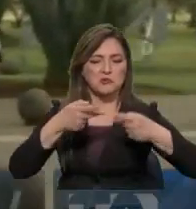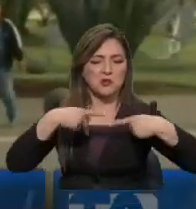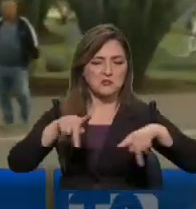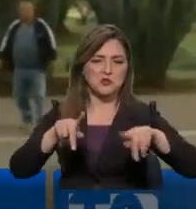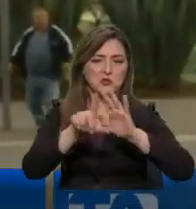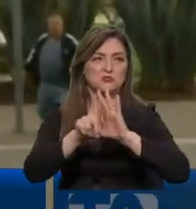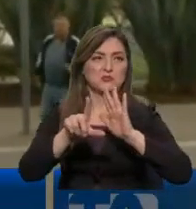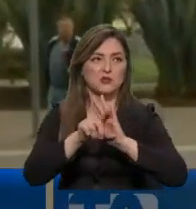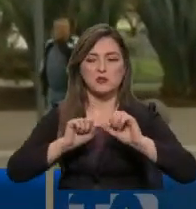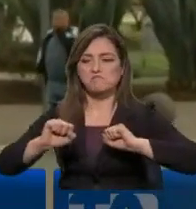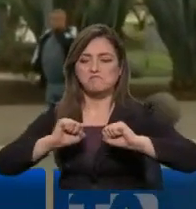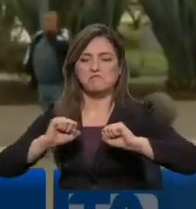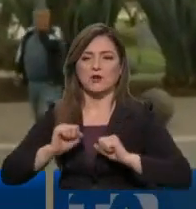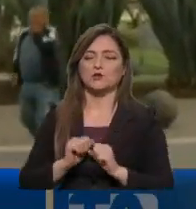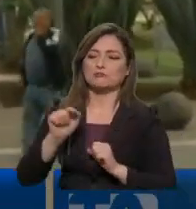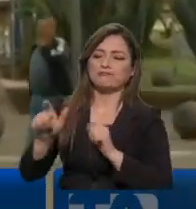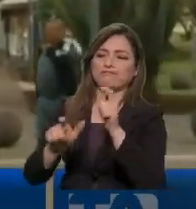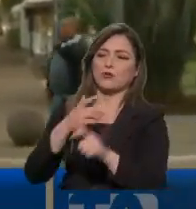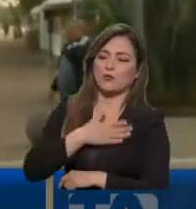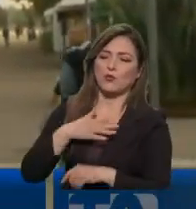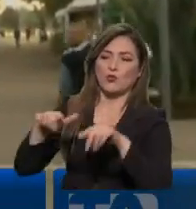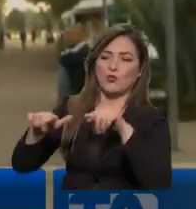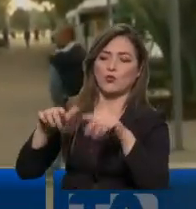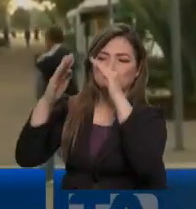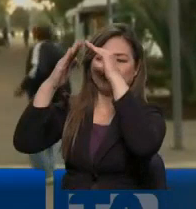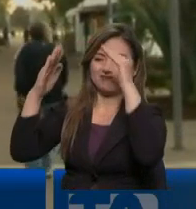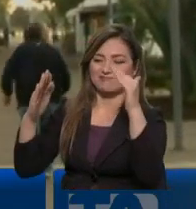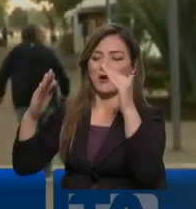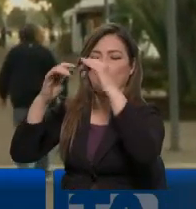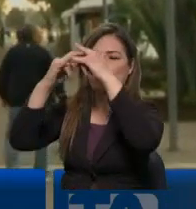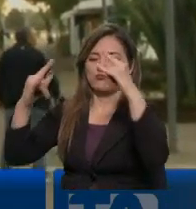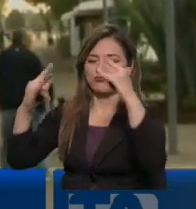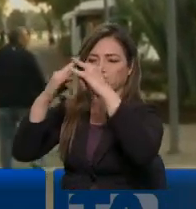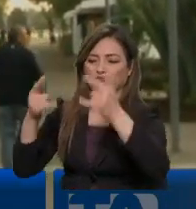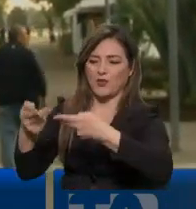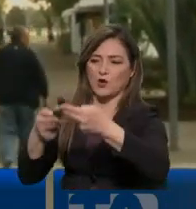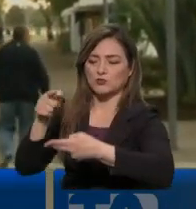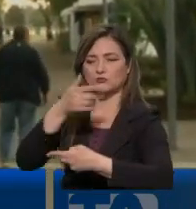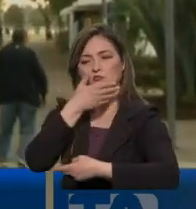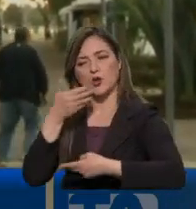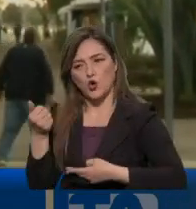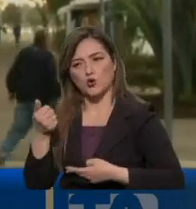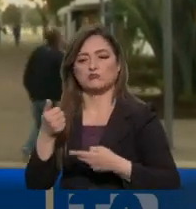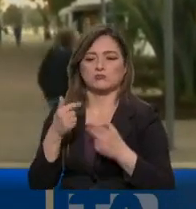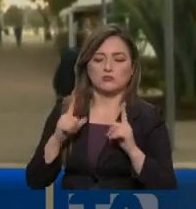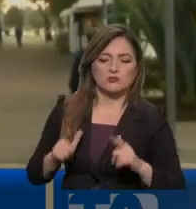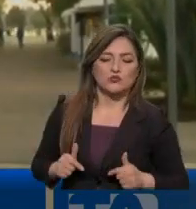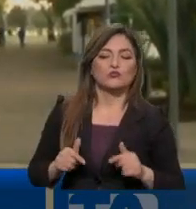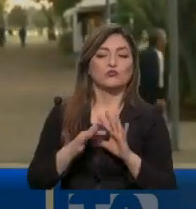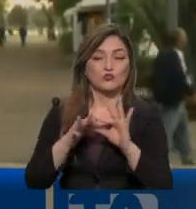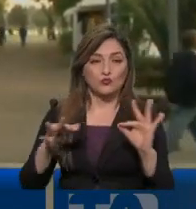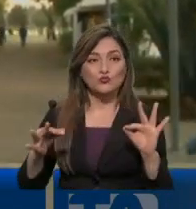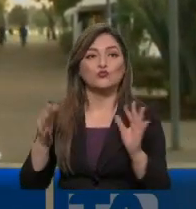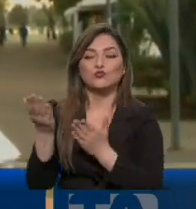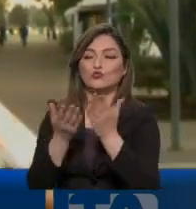a los comerciantes que mejoren las condiciones físicas en donde prestan el servicio, considerando que se mejoren los temas de salubridad integral del servicio